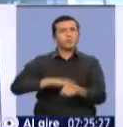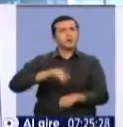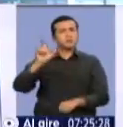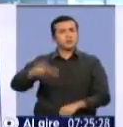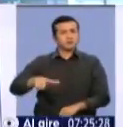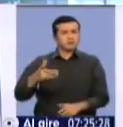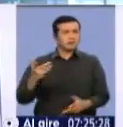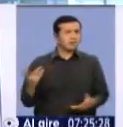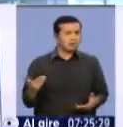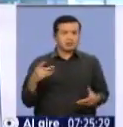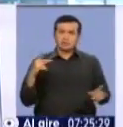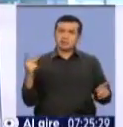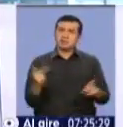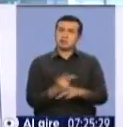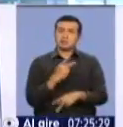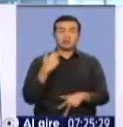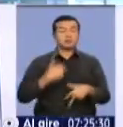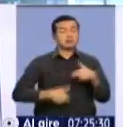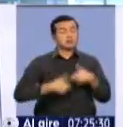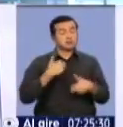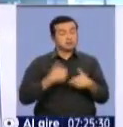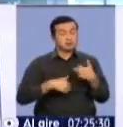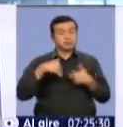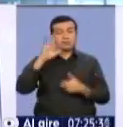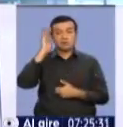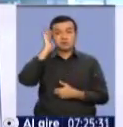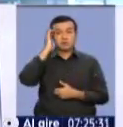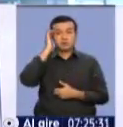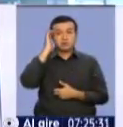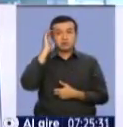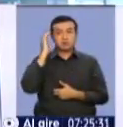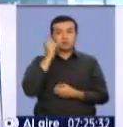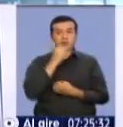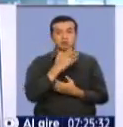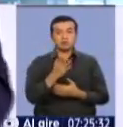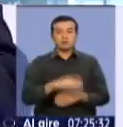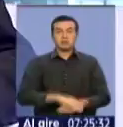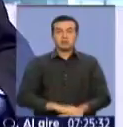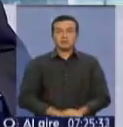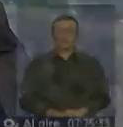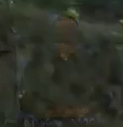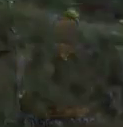provocado. Eso es tremendamente trágico y preocupante. Venimos de inmediato.